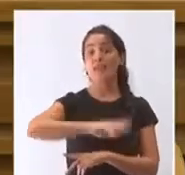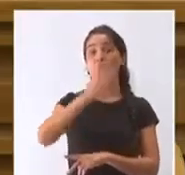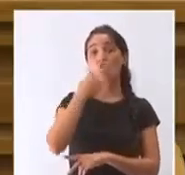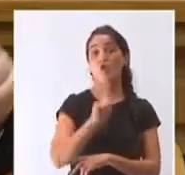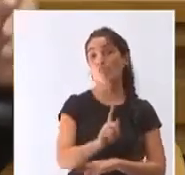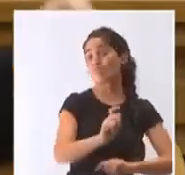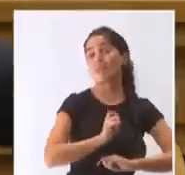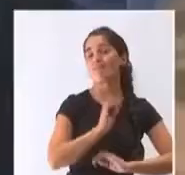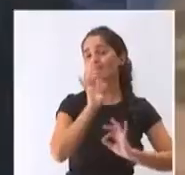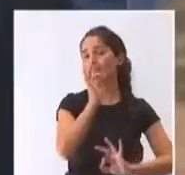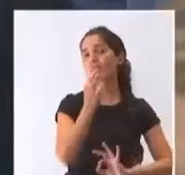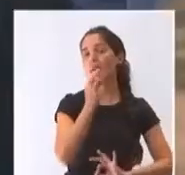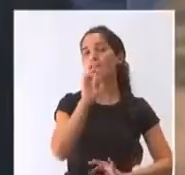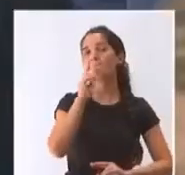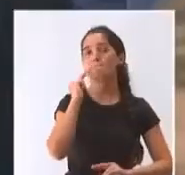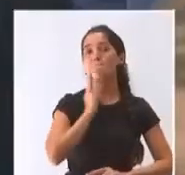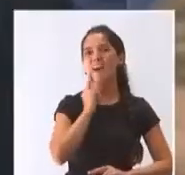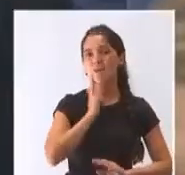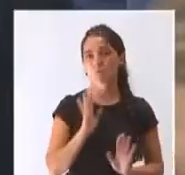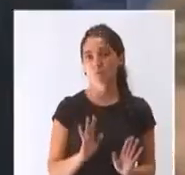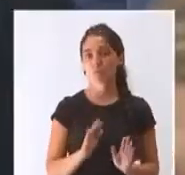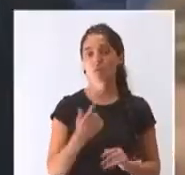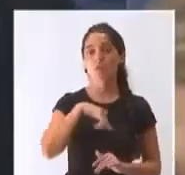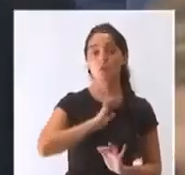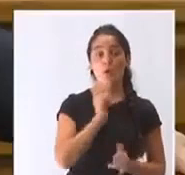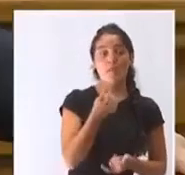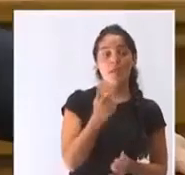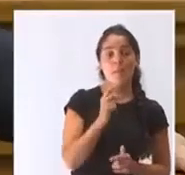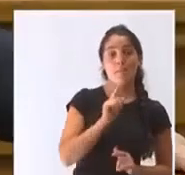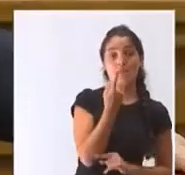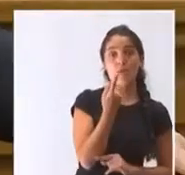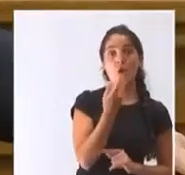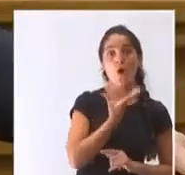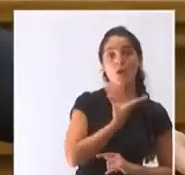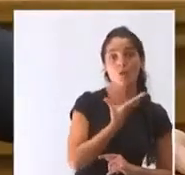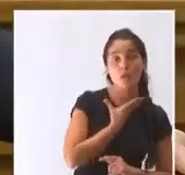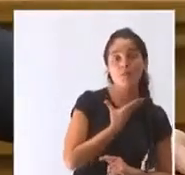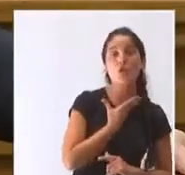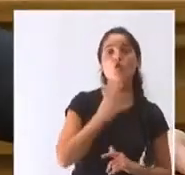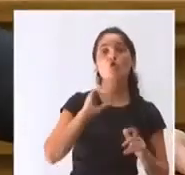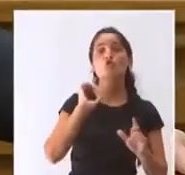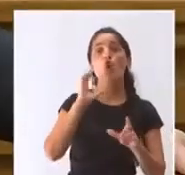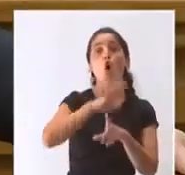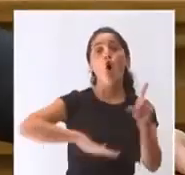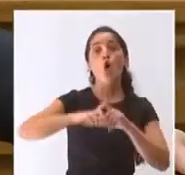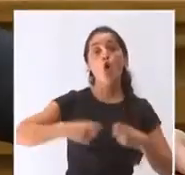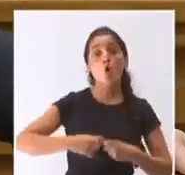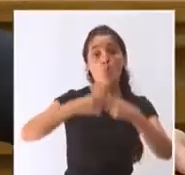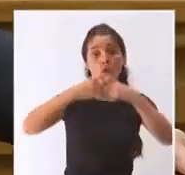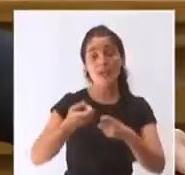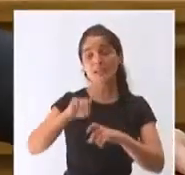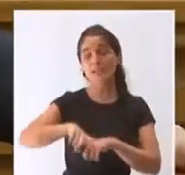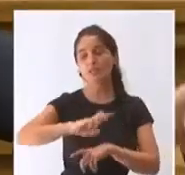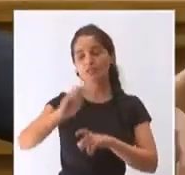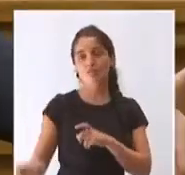supongo universal pero vamos a empezar con ayuntamientos y con mancomunidades y con diputaciones a establecer el contenedor también de recogida